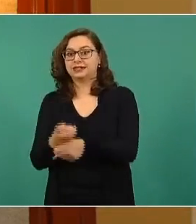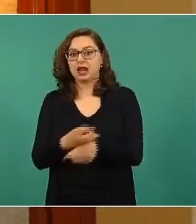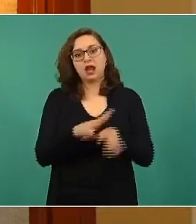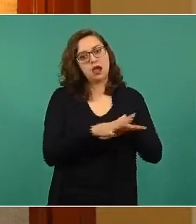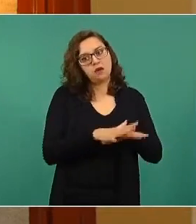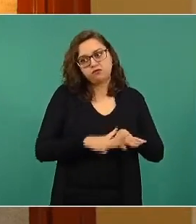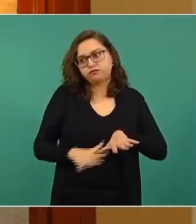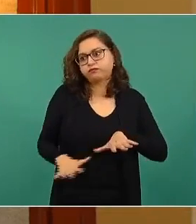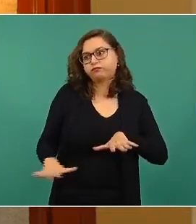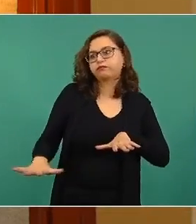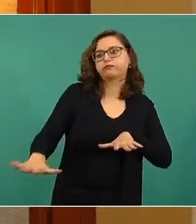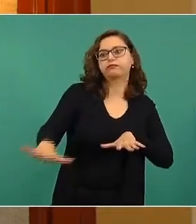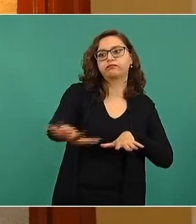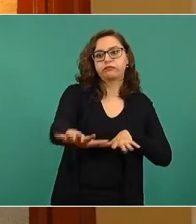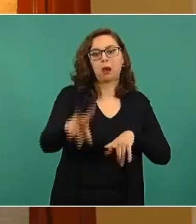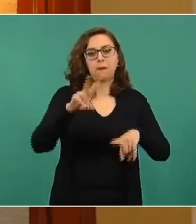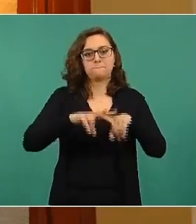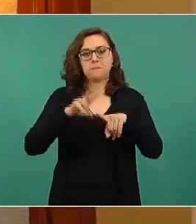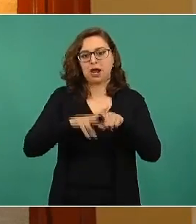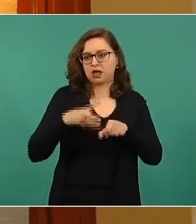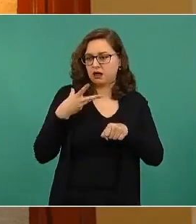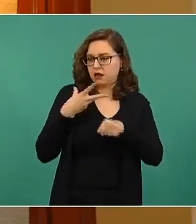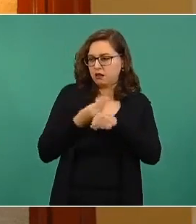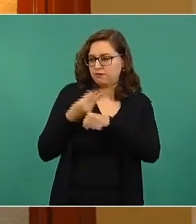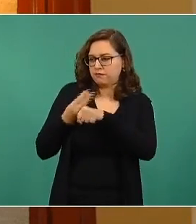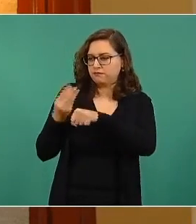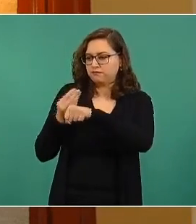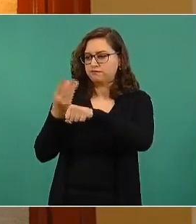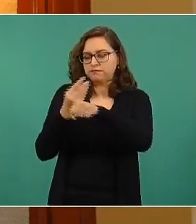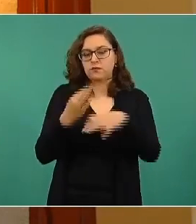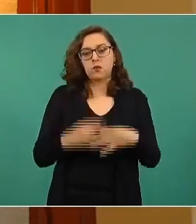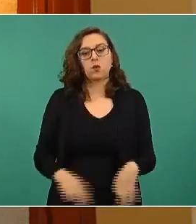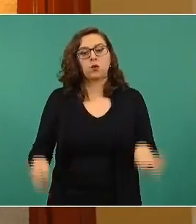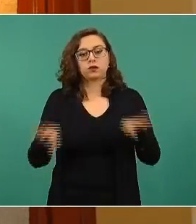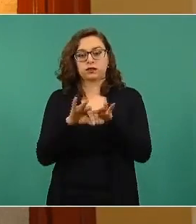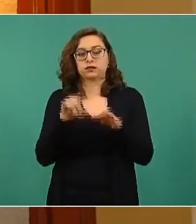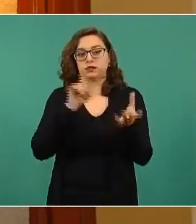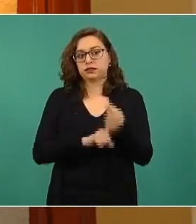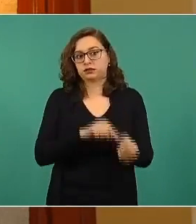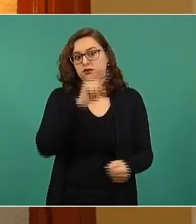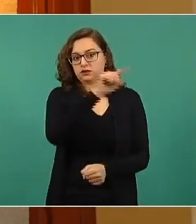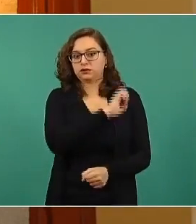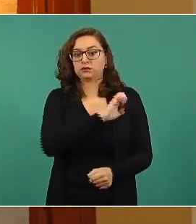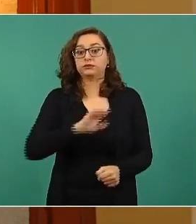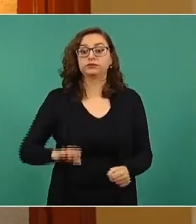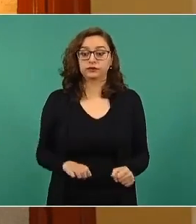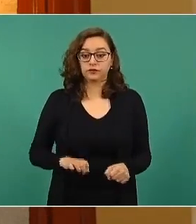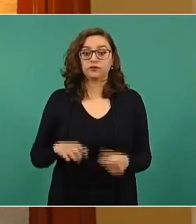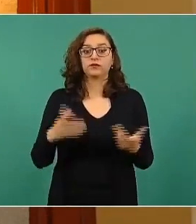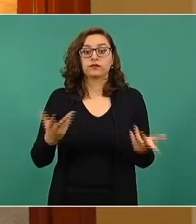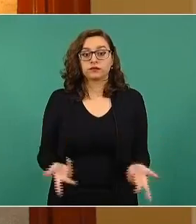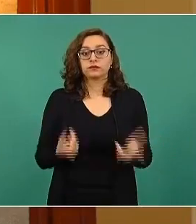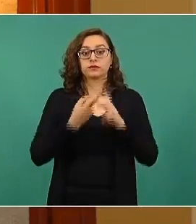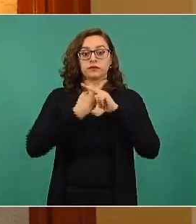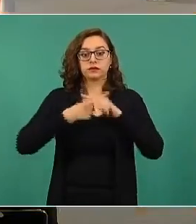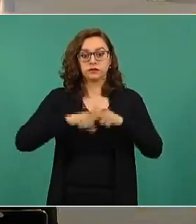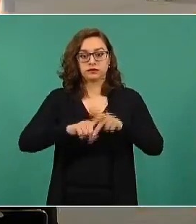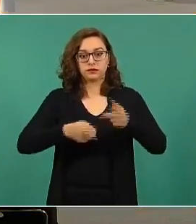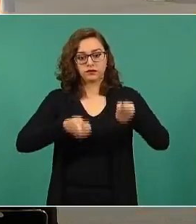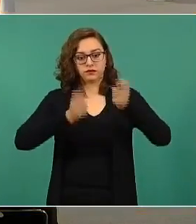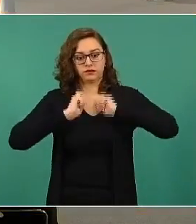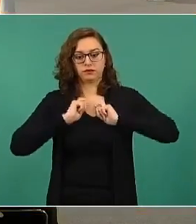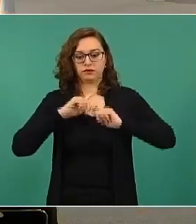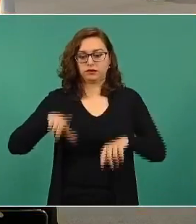todo este gran parque bicentenario, que es uno de los principales parques públicos en Ecatepec, y que cuando nosotros entramos, bueno, pues encontramos